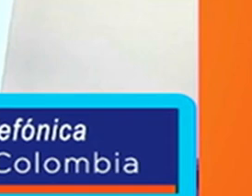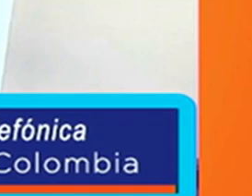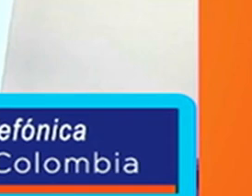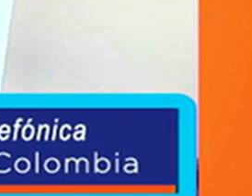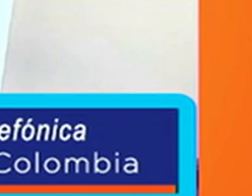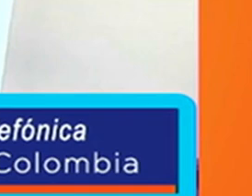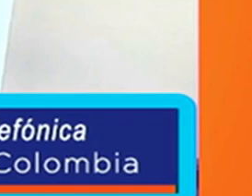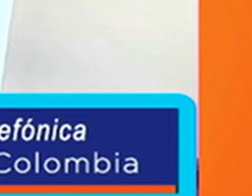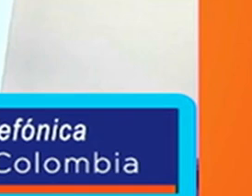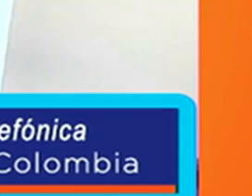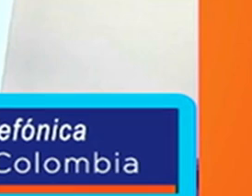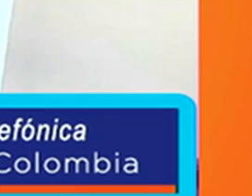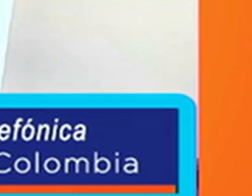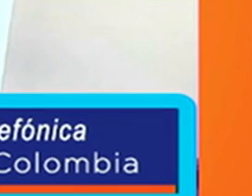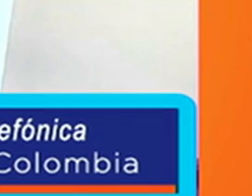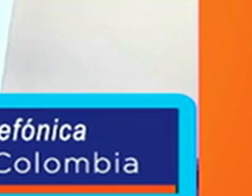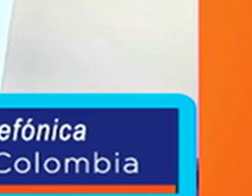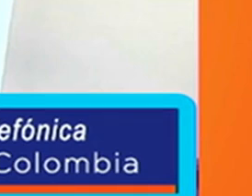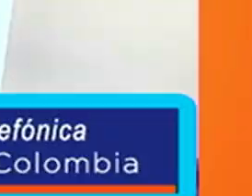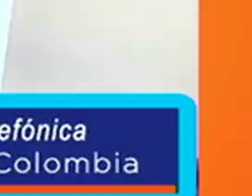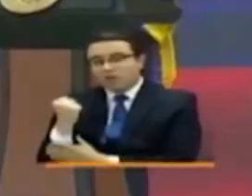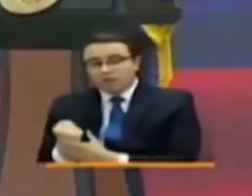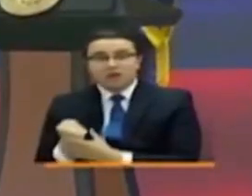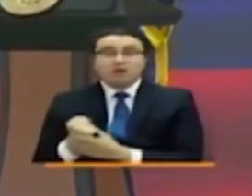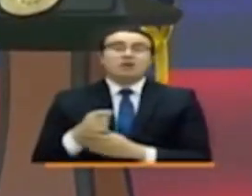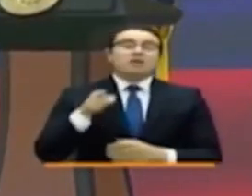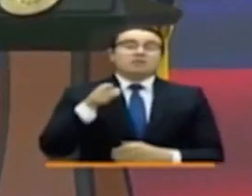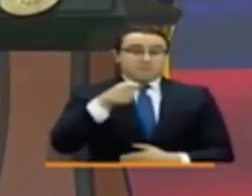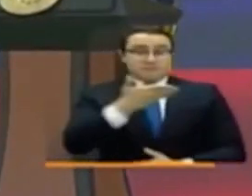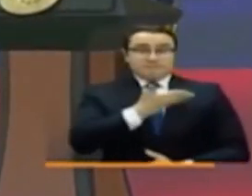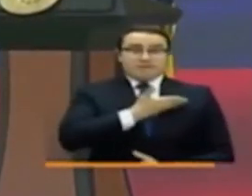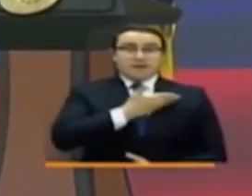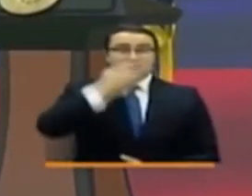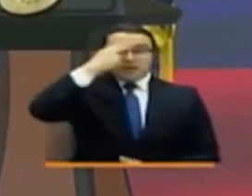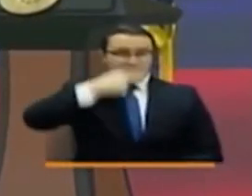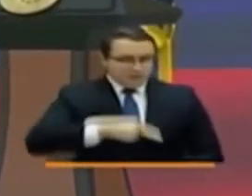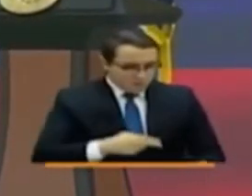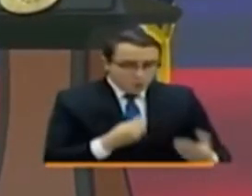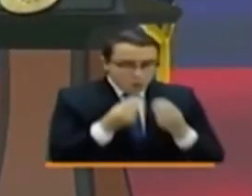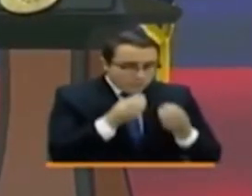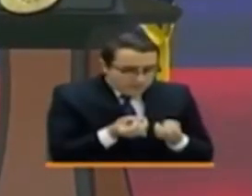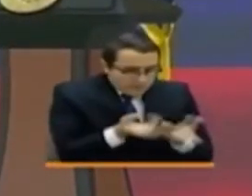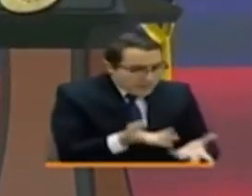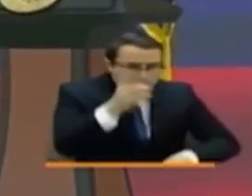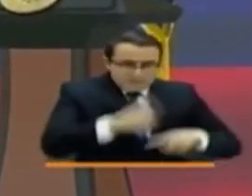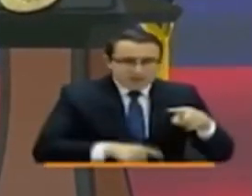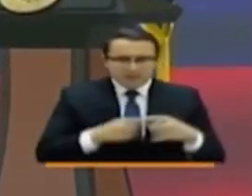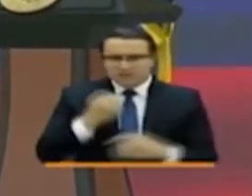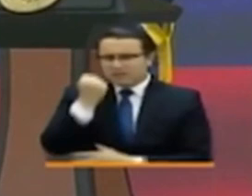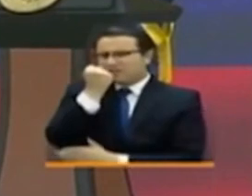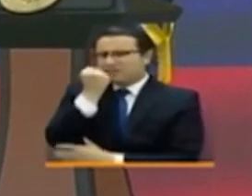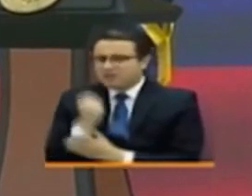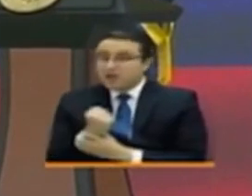favorable empiece a disminuir. Igualmente es un gobierno también de coalición, y eso también tiene